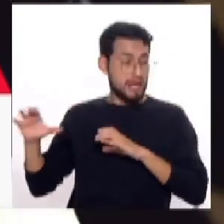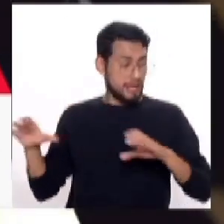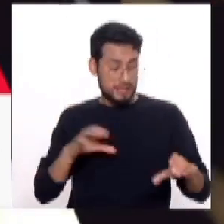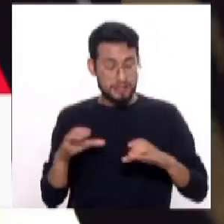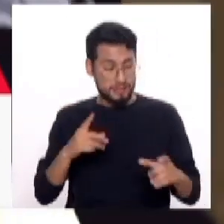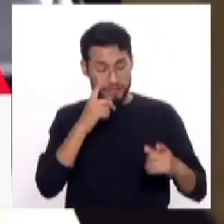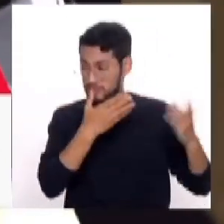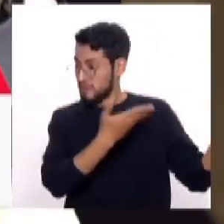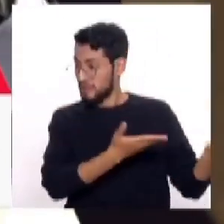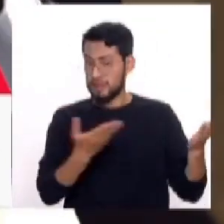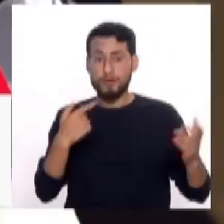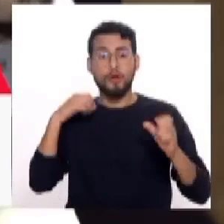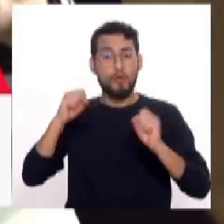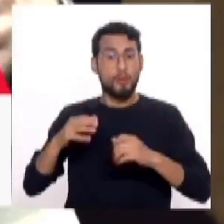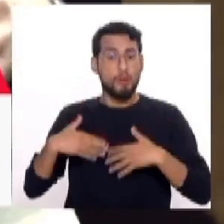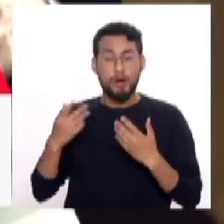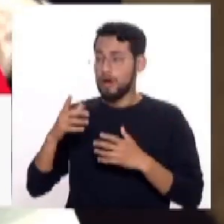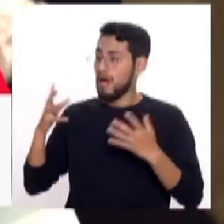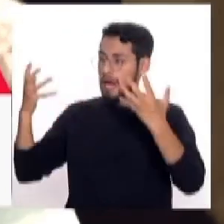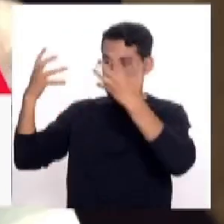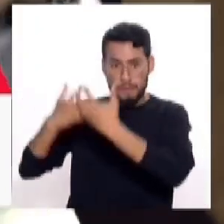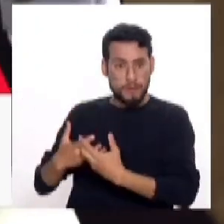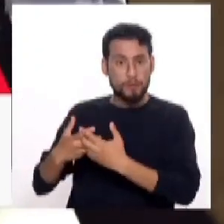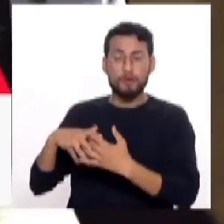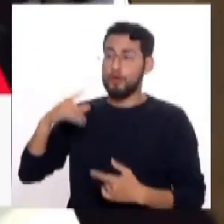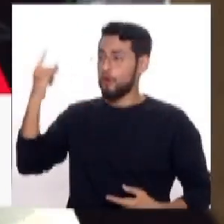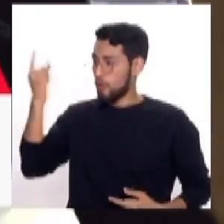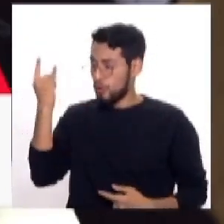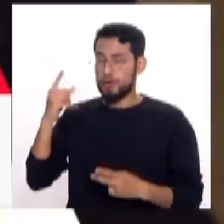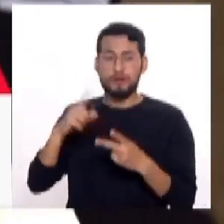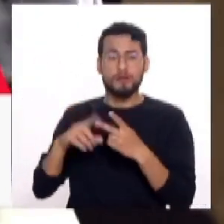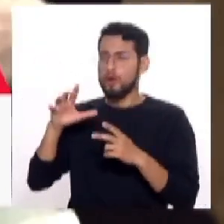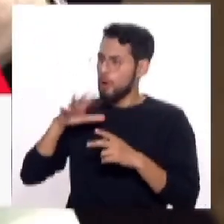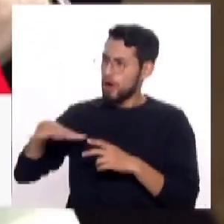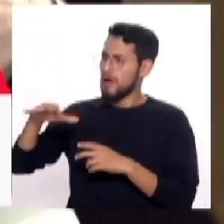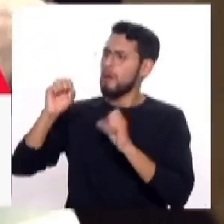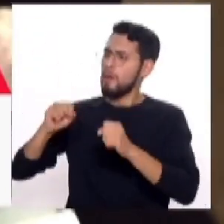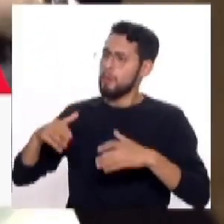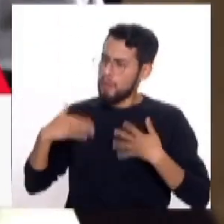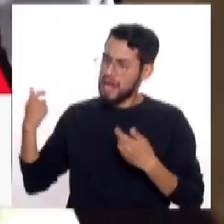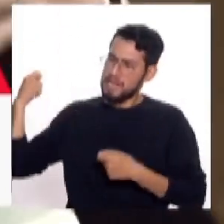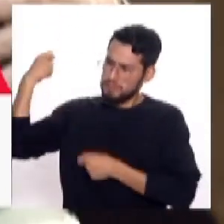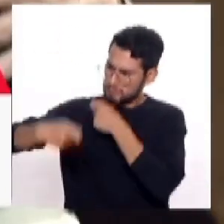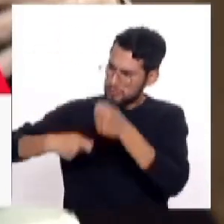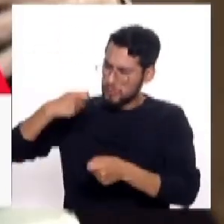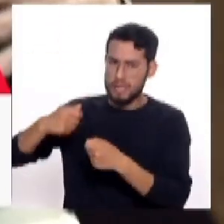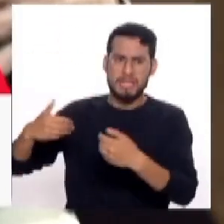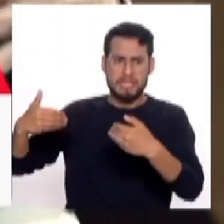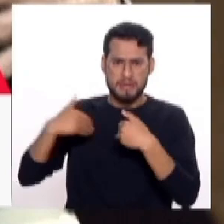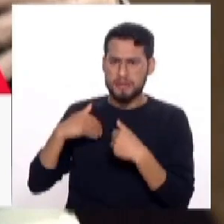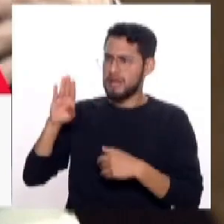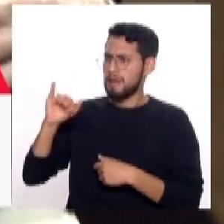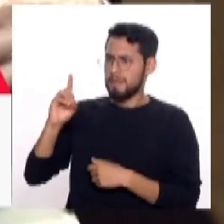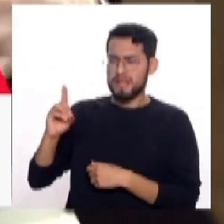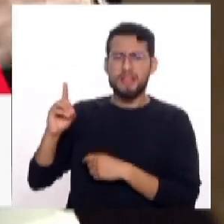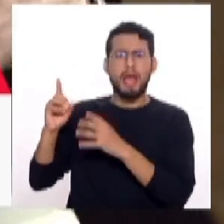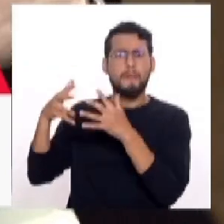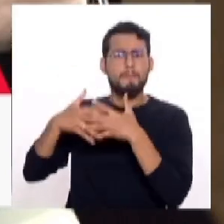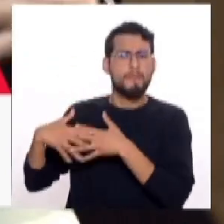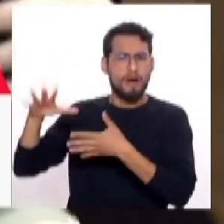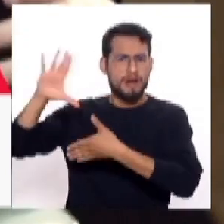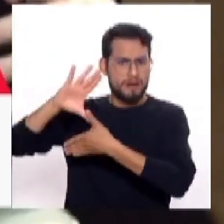es traer compañía compañías de Estados Unidos laón para invertir tenemos el vida